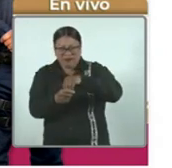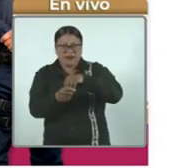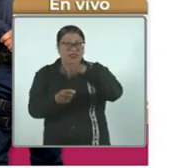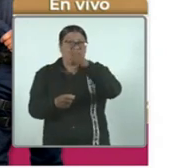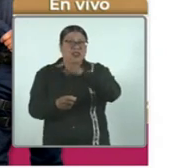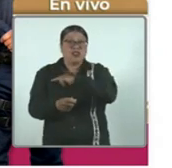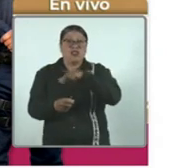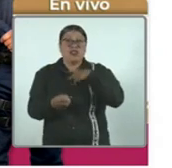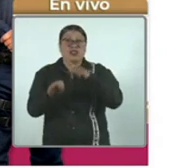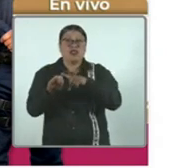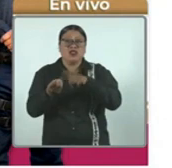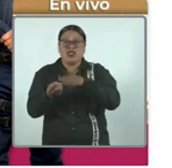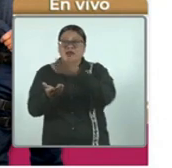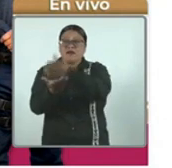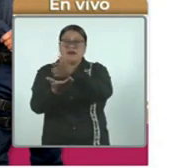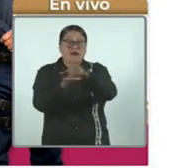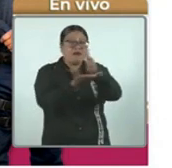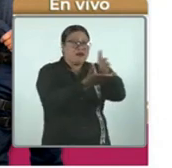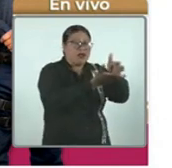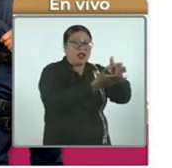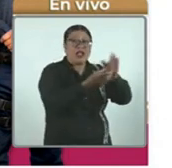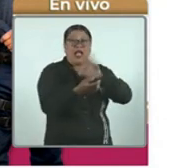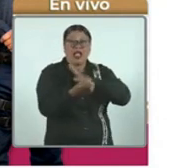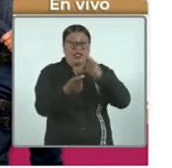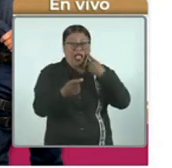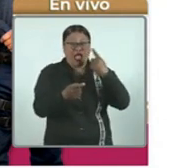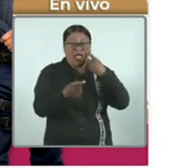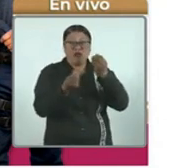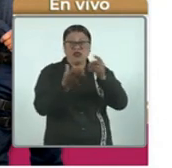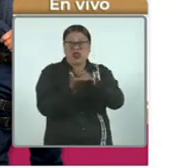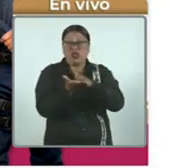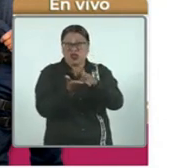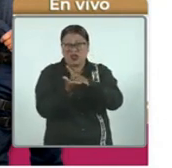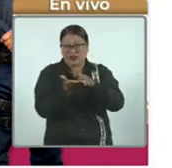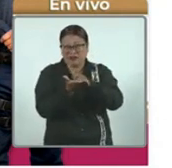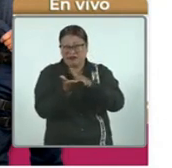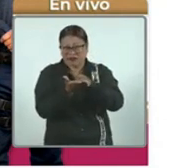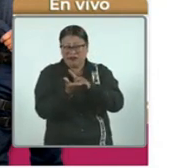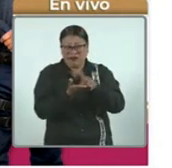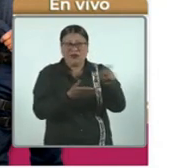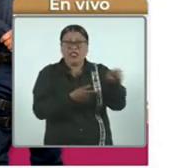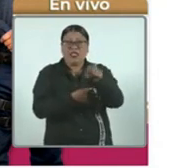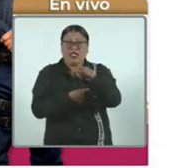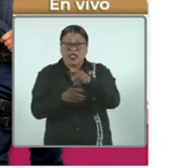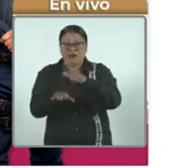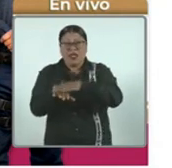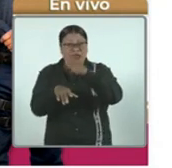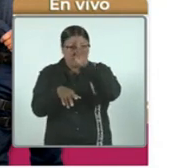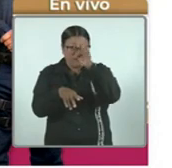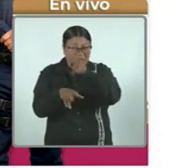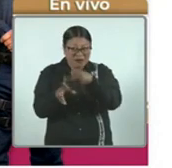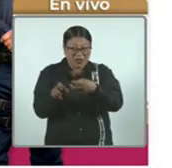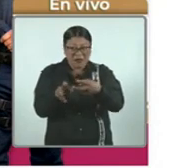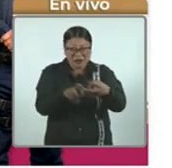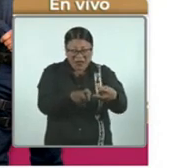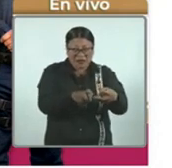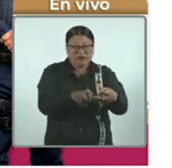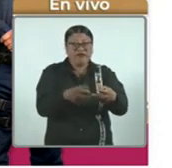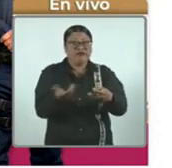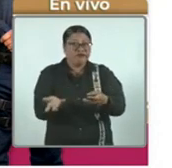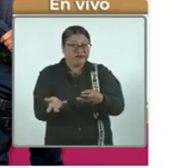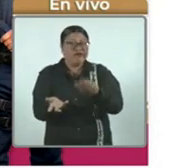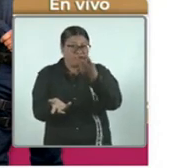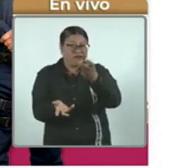meter en los principales polígonos de incidencia delictiva donde hay mayor drogadicción, donde hay mayor robo, y estamos,